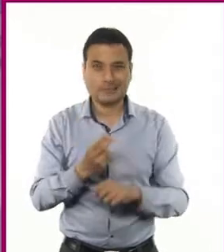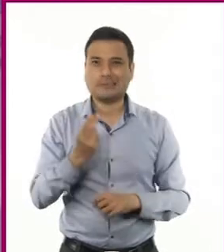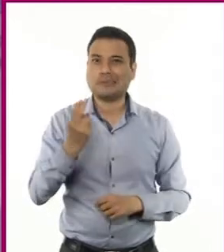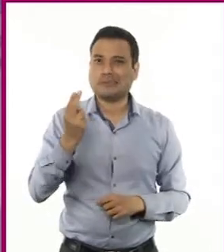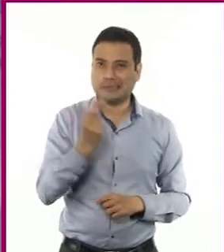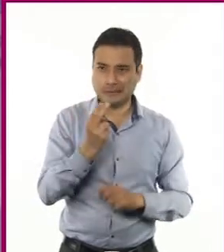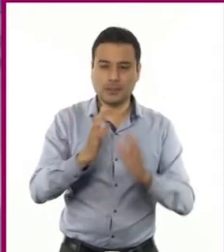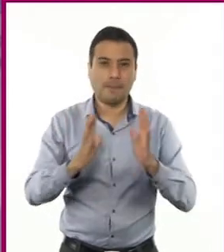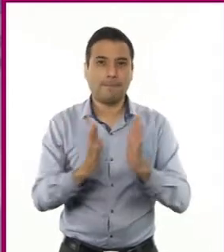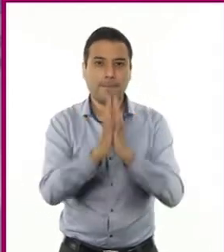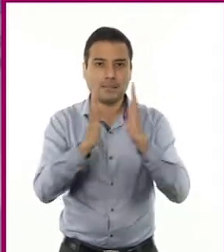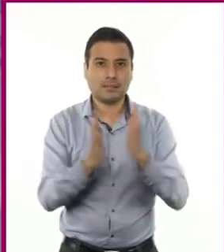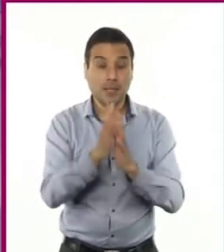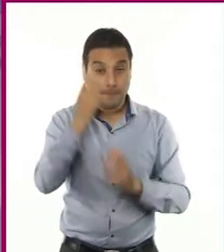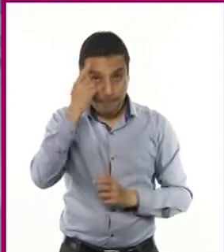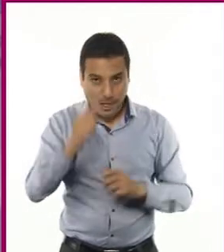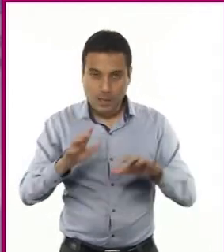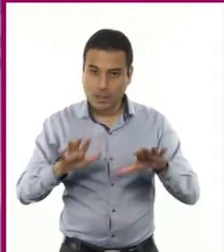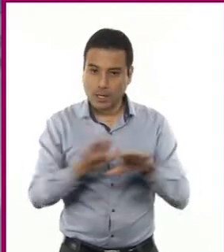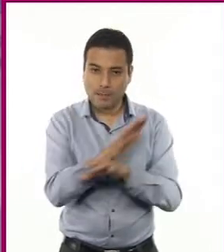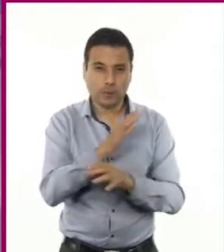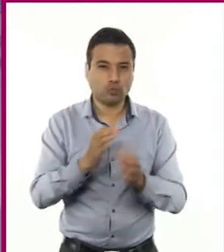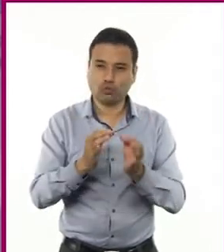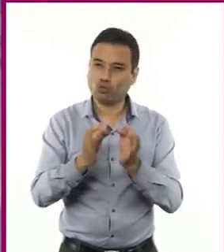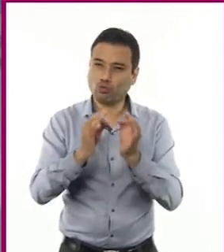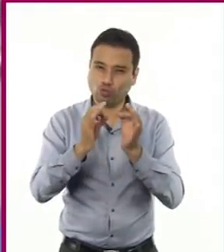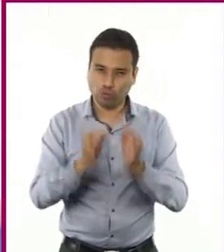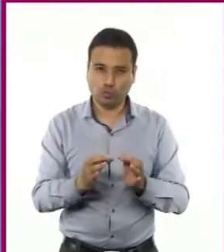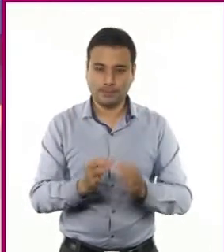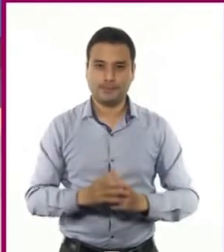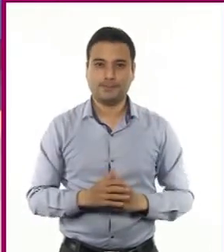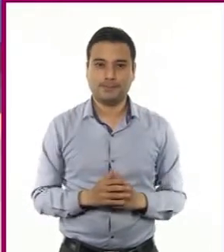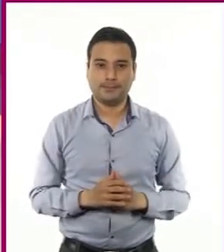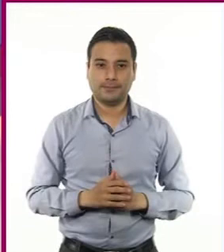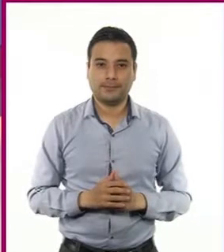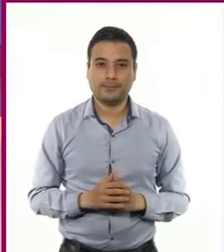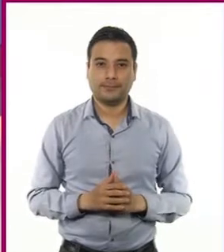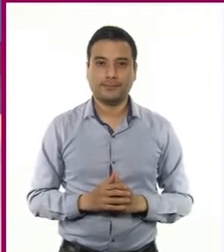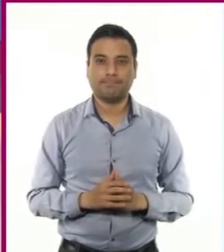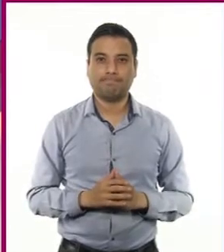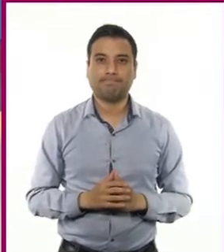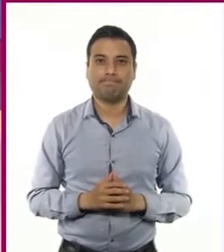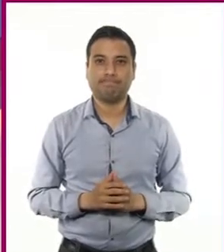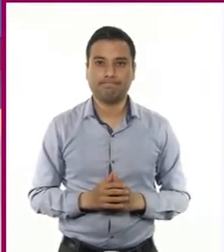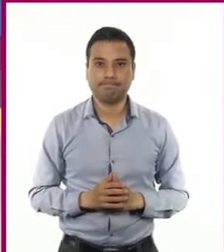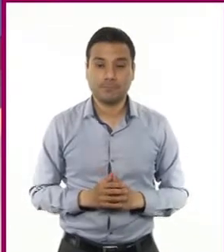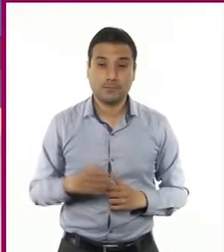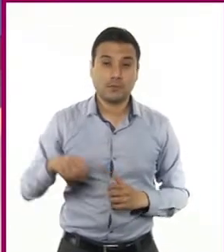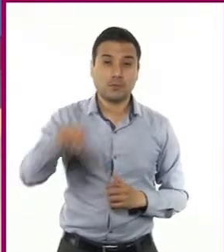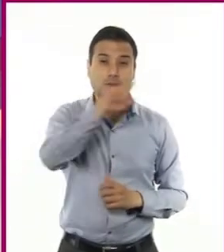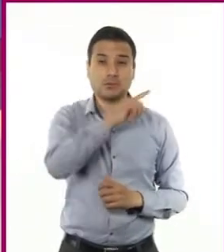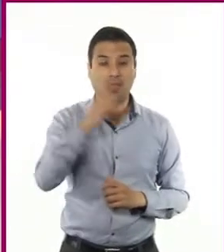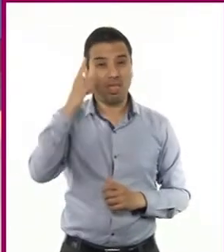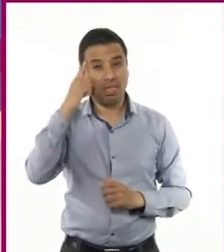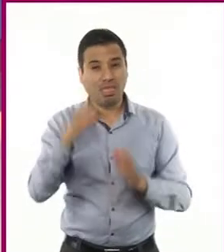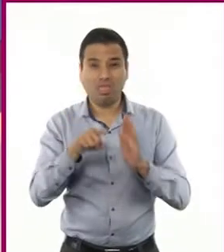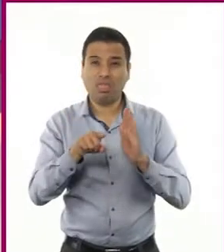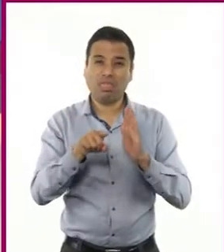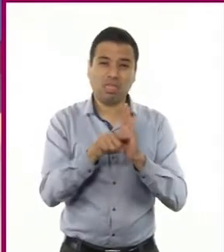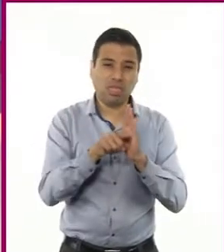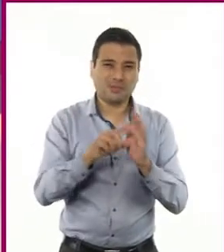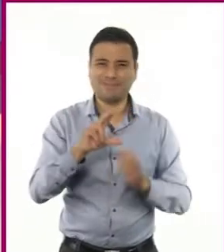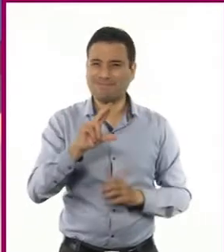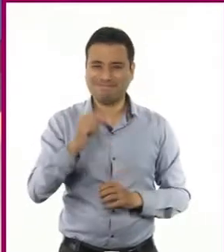verdadero, profundo y radical vendrá de todos o no vendrá. Hagamos a un lado el pesimismo y la apatía.